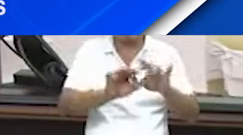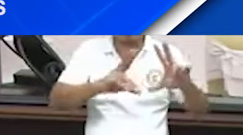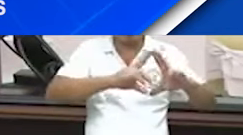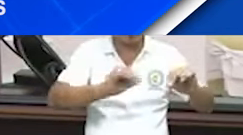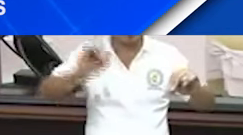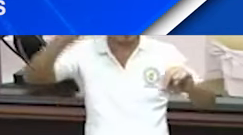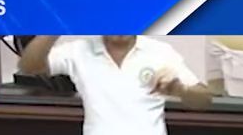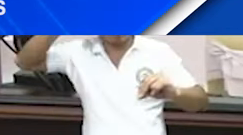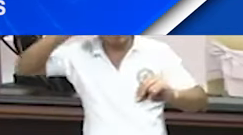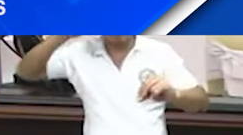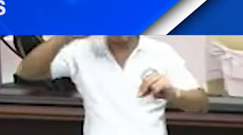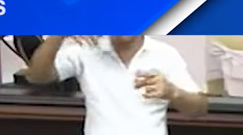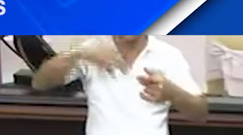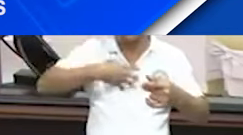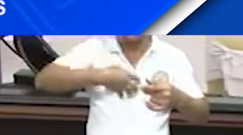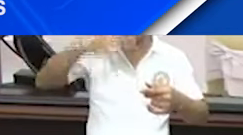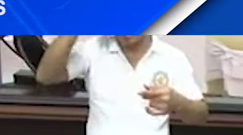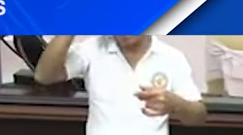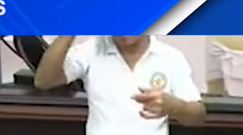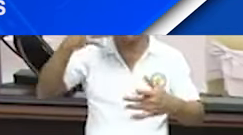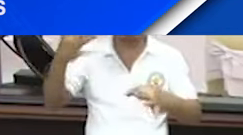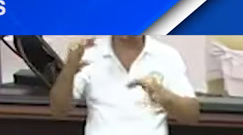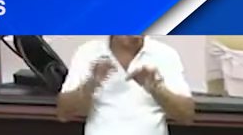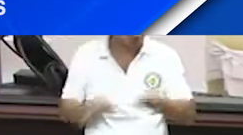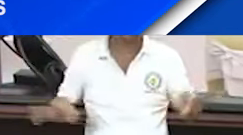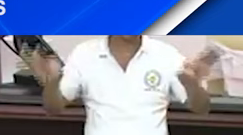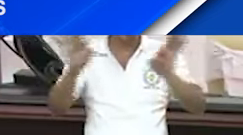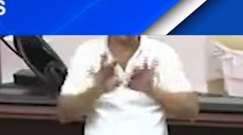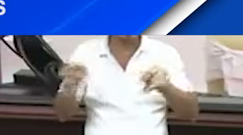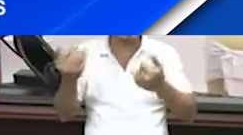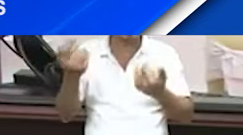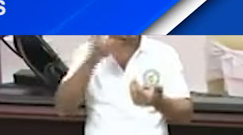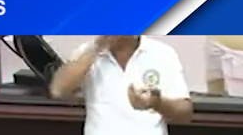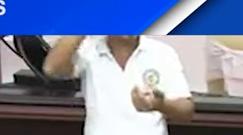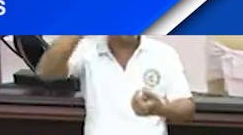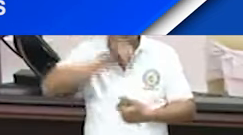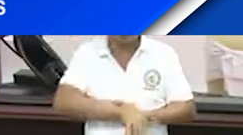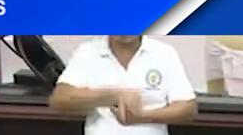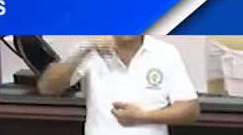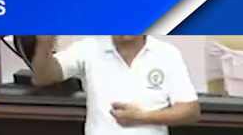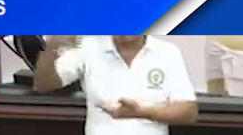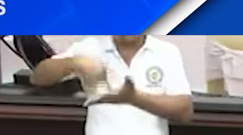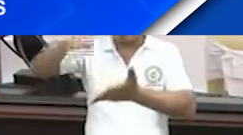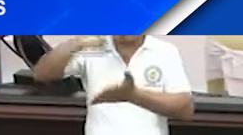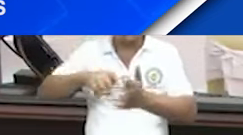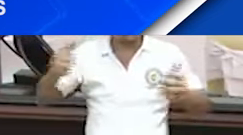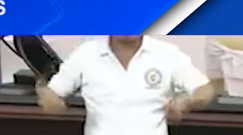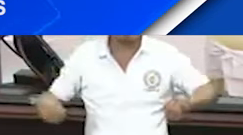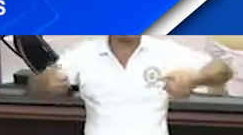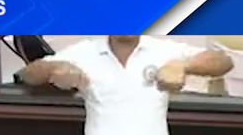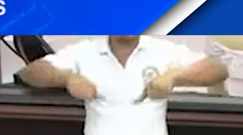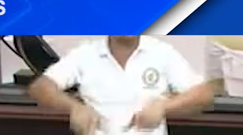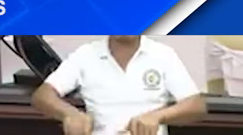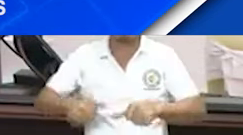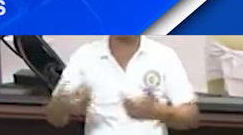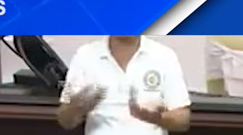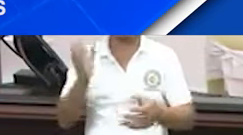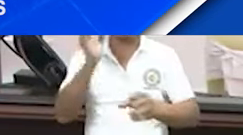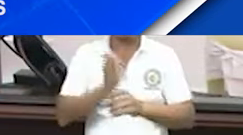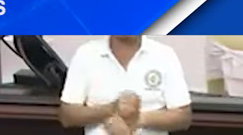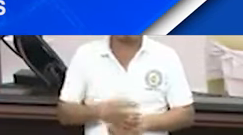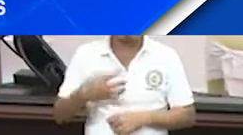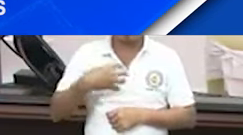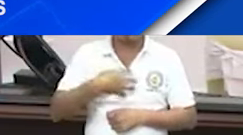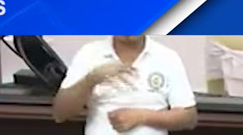Nicaragua como México han confirmado el papel crucial del desarrollo de la aviación mediante la firma de un acuerdo sobre el